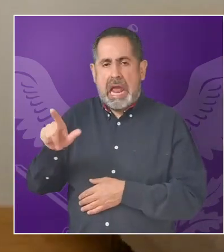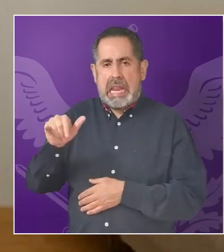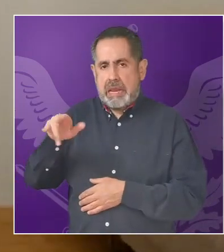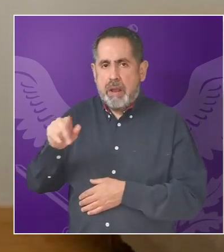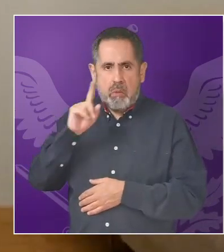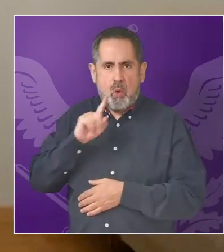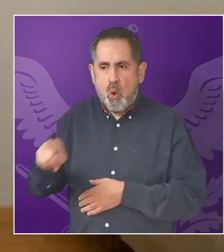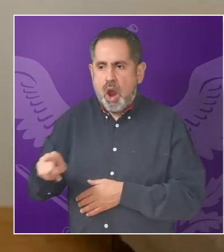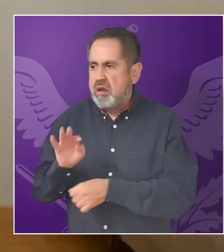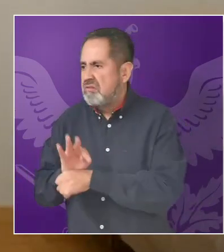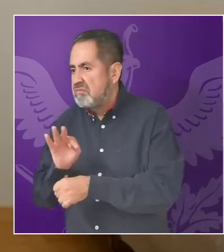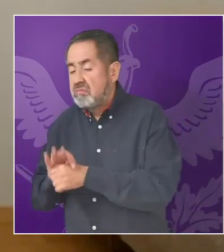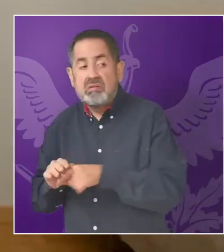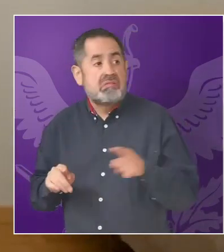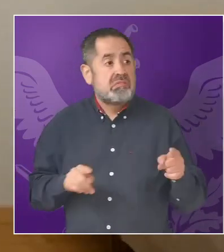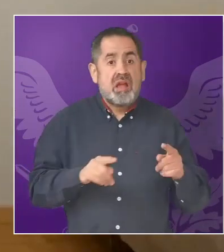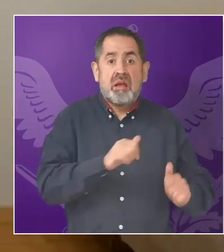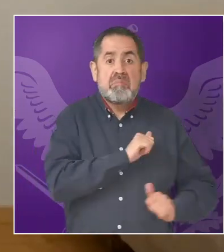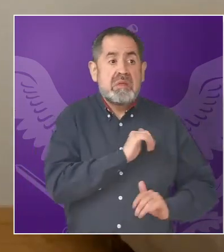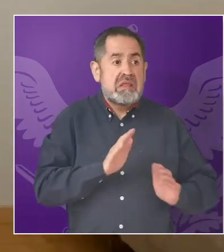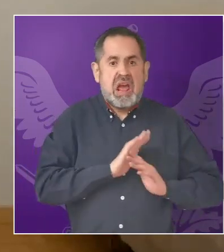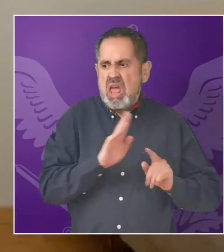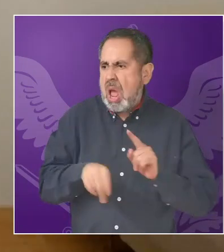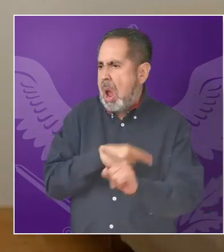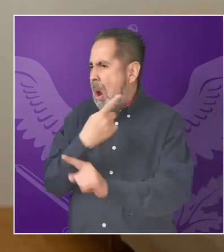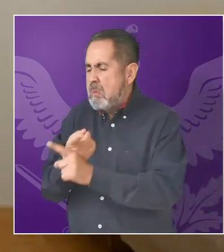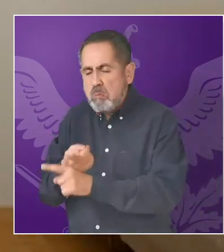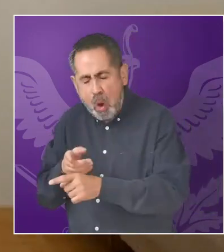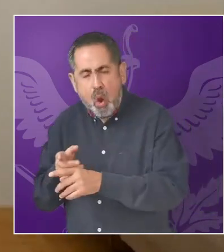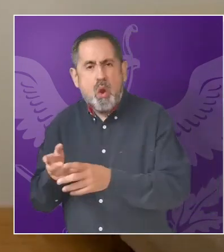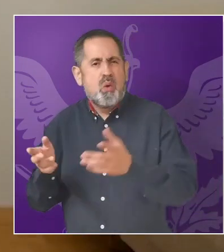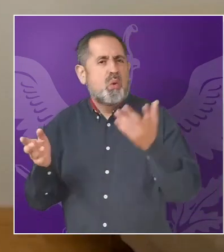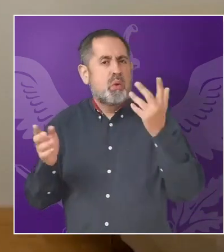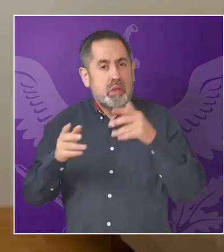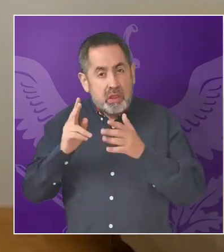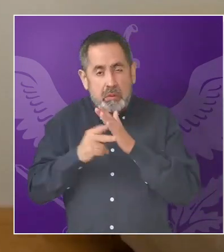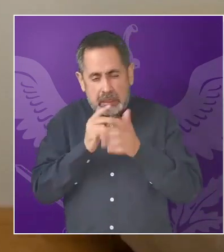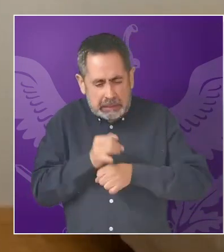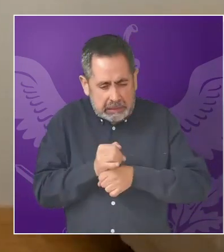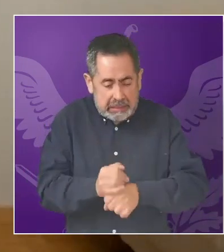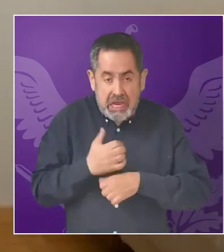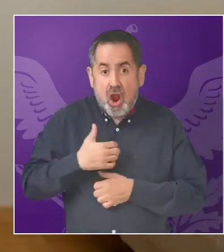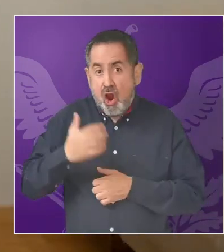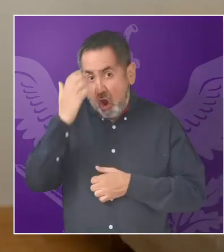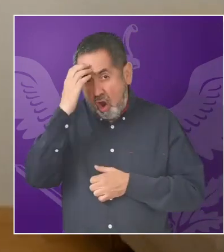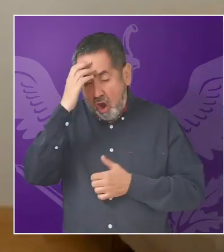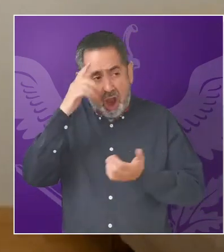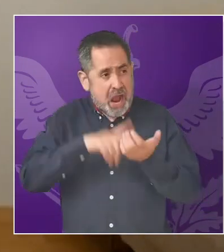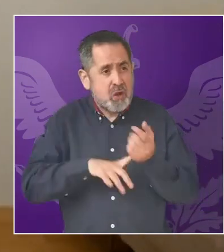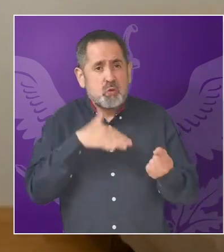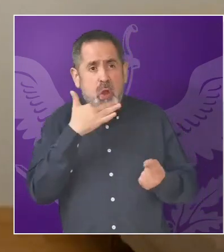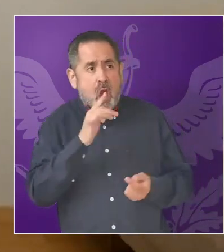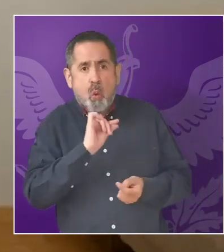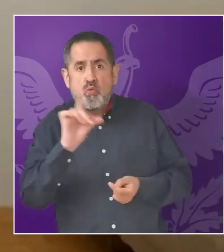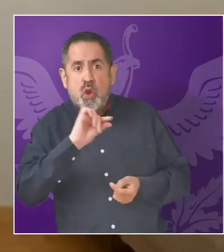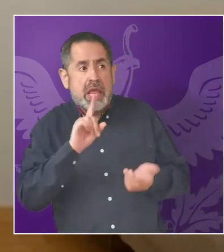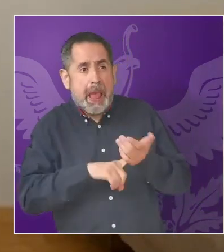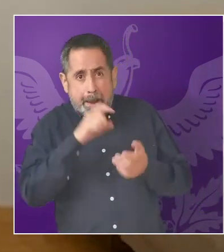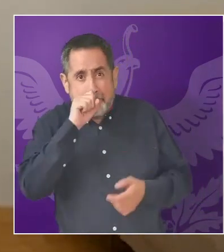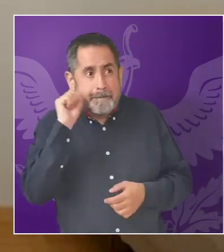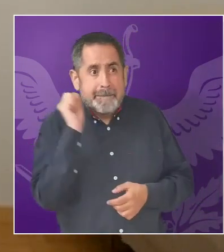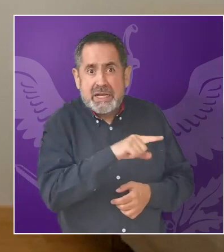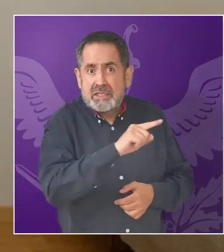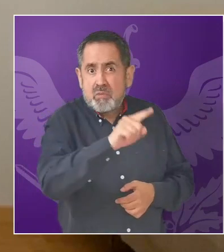Bedoya Lima por parte de paramilitares, pero en donde además en la investigación se conoce de la colusión